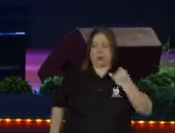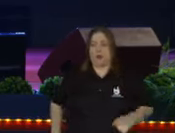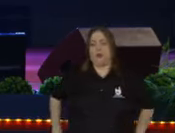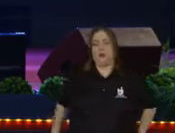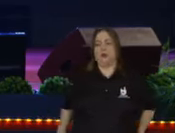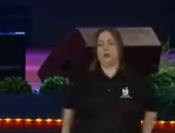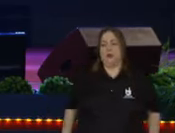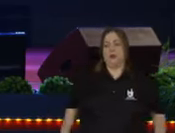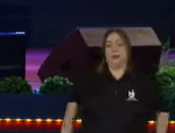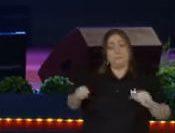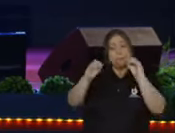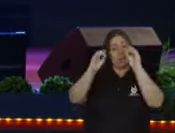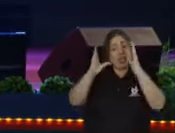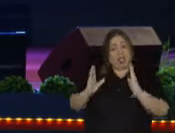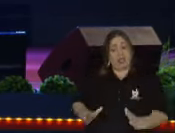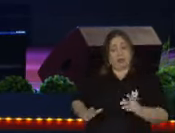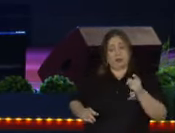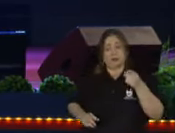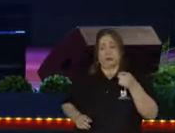Maestro,